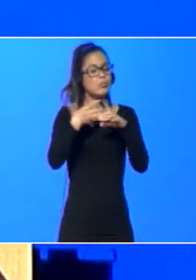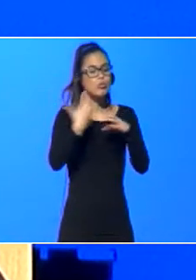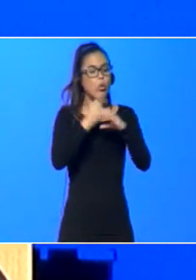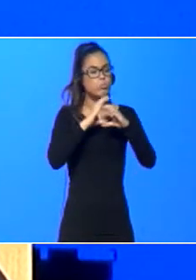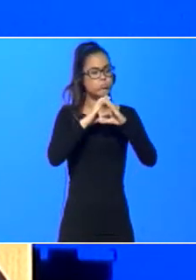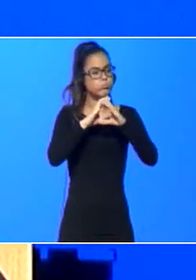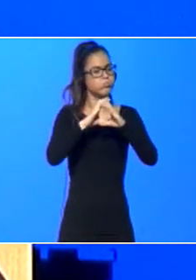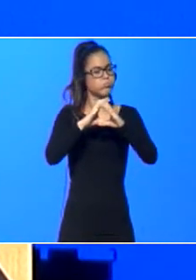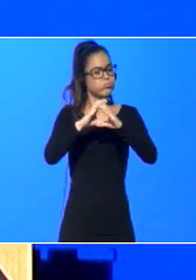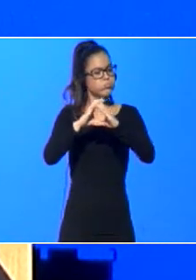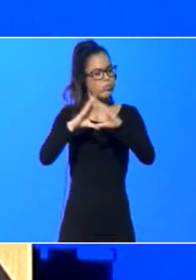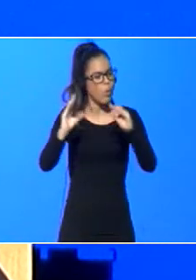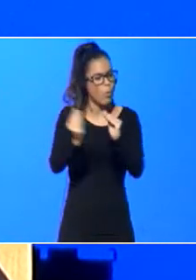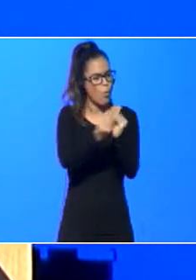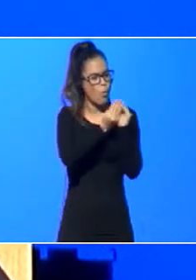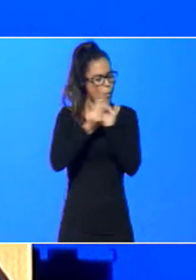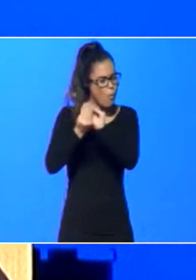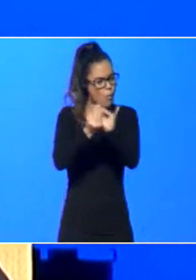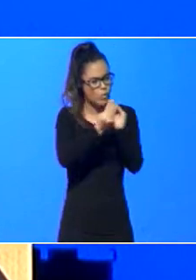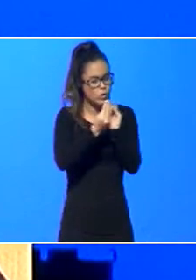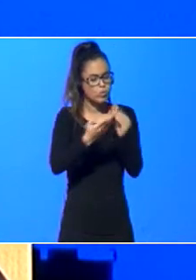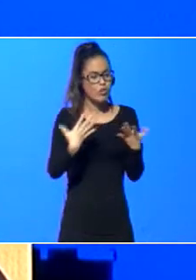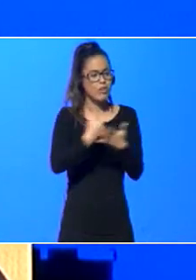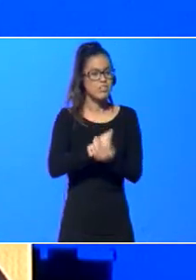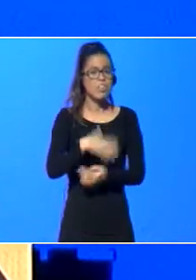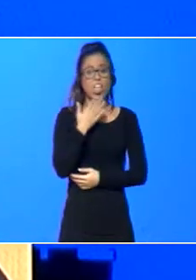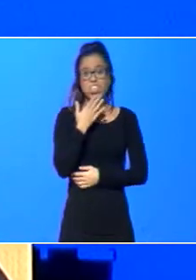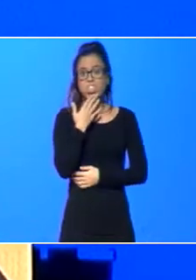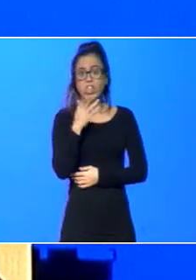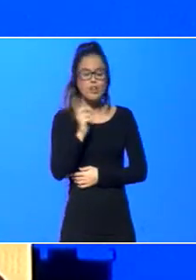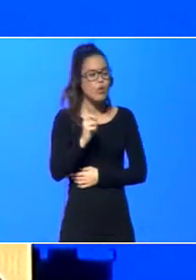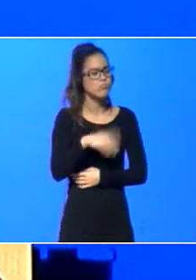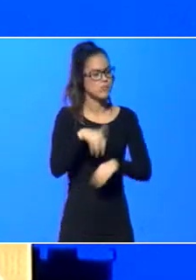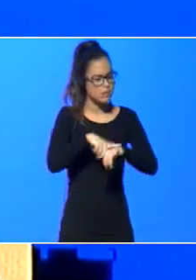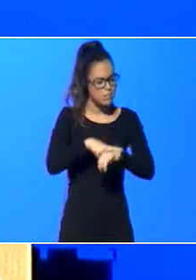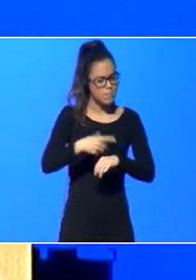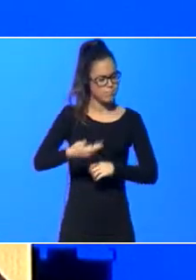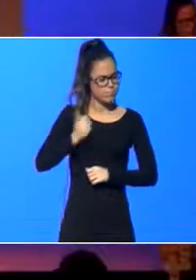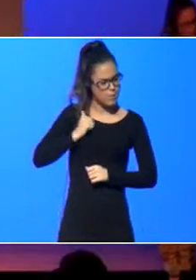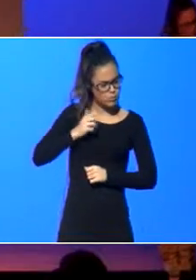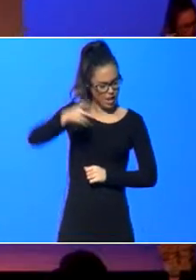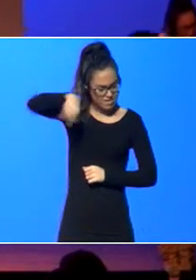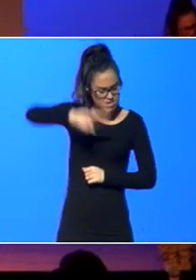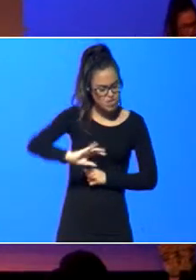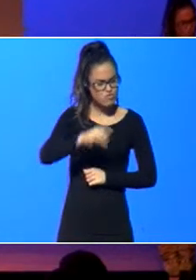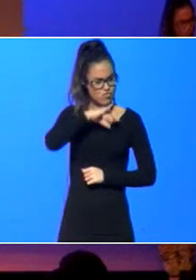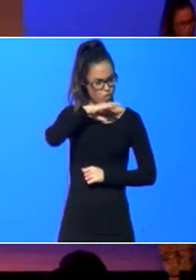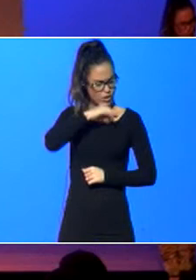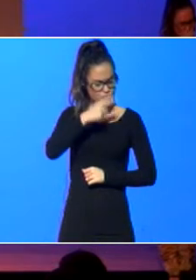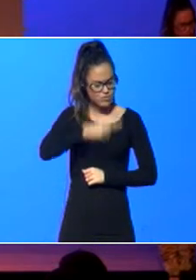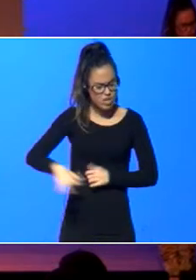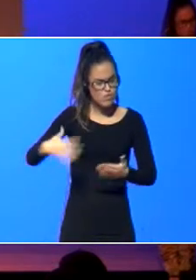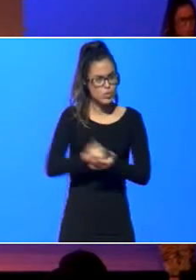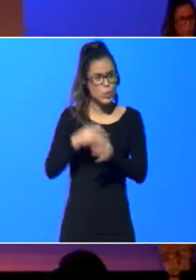que todos empleen muy bien su tiempo. Dice, están contentos, y dice, joder, a partir de contentos, tienen que estar muy bien, tienen que